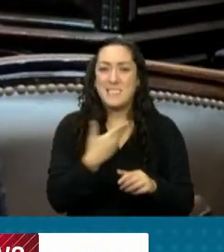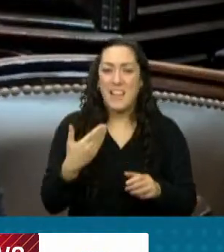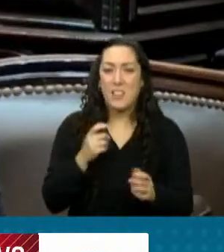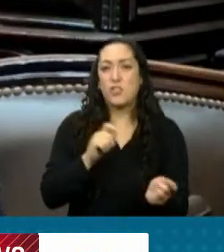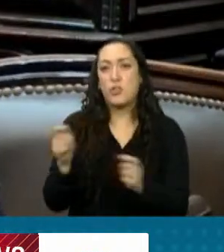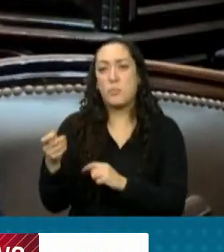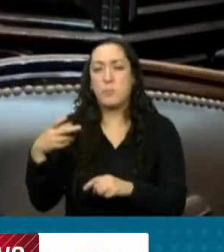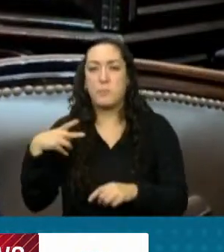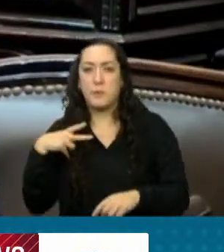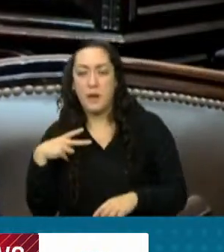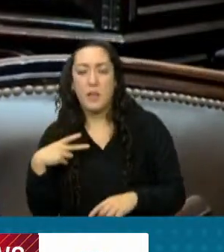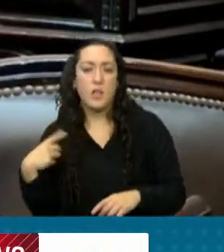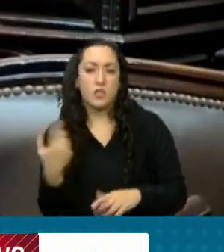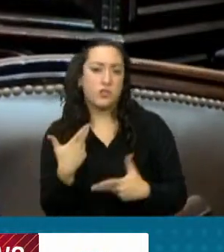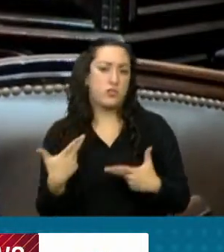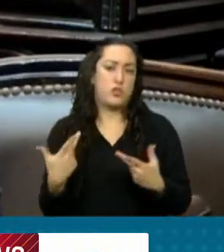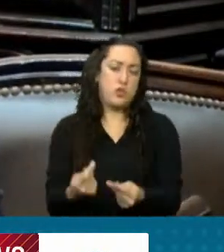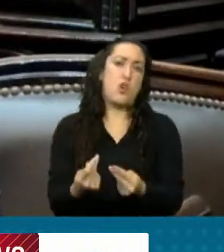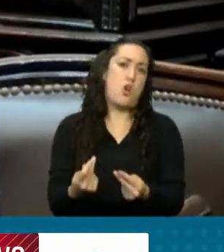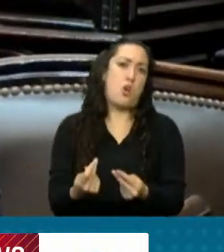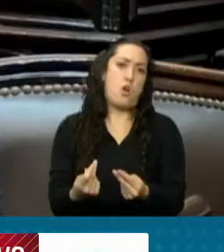efectivamente eso fue, o sea, ese